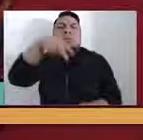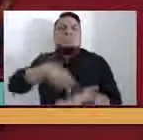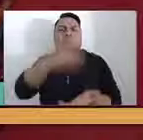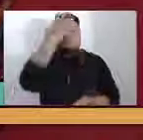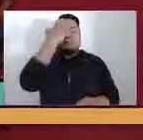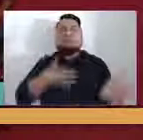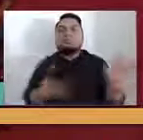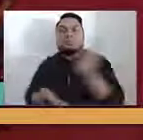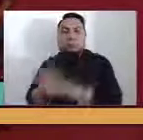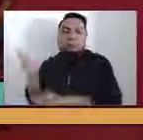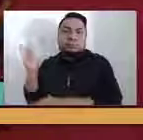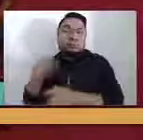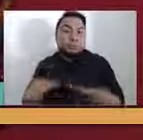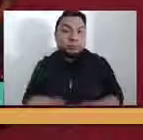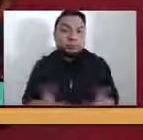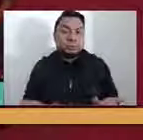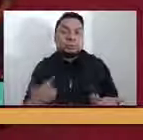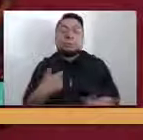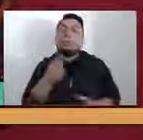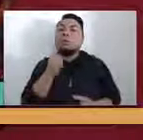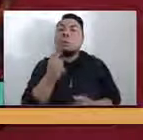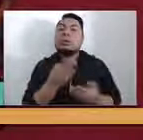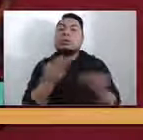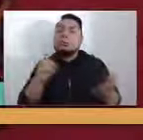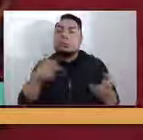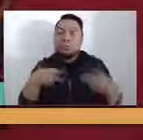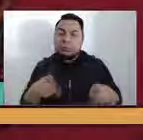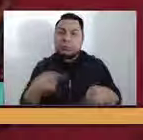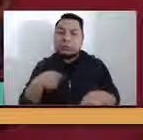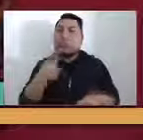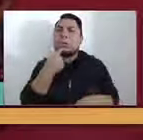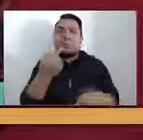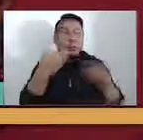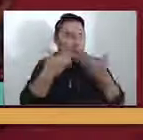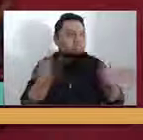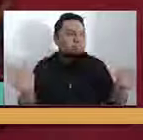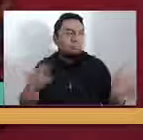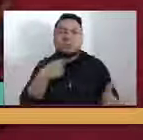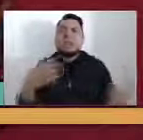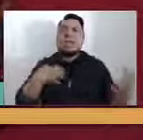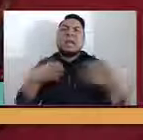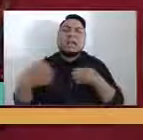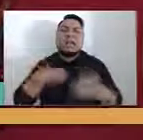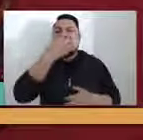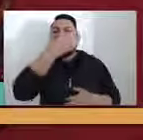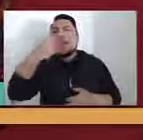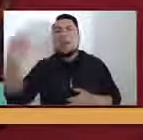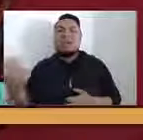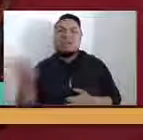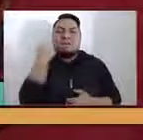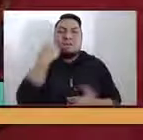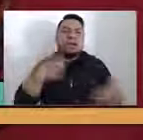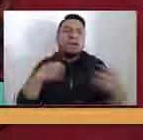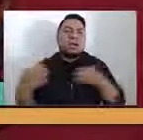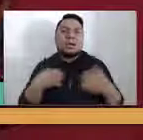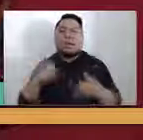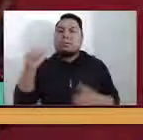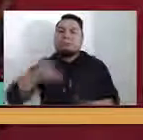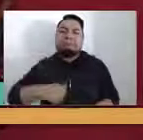sala. Y una de las cosas que yo no voy a permitir, y lo voy a decir así abiertamente, son los gritos desaforados y las